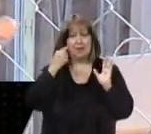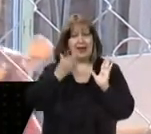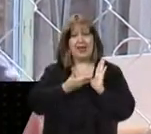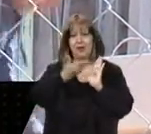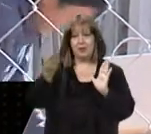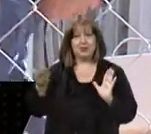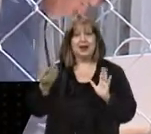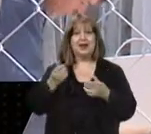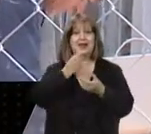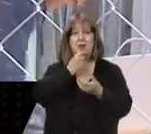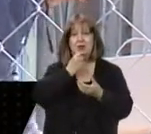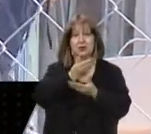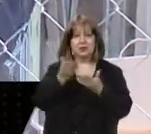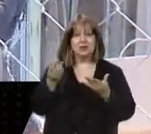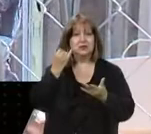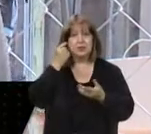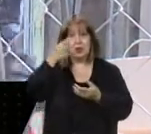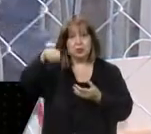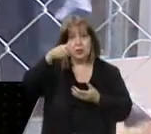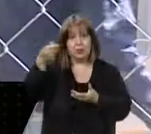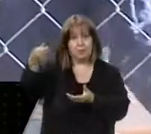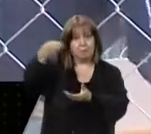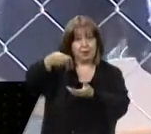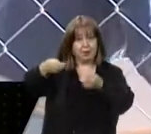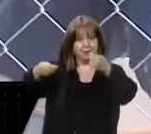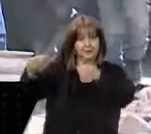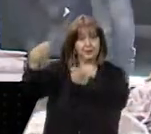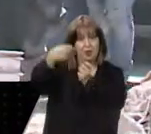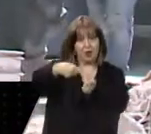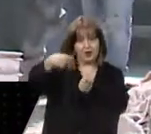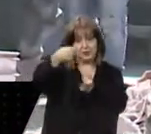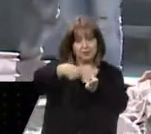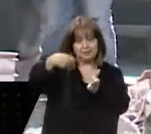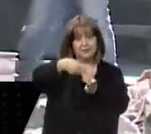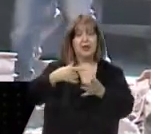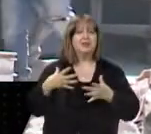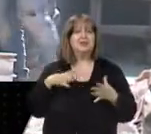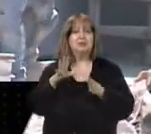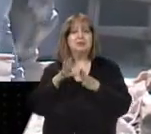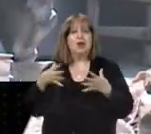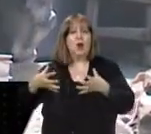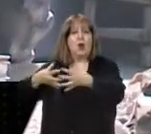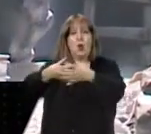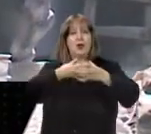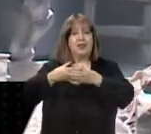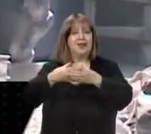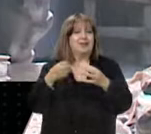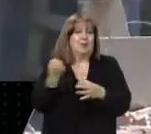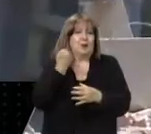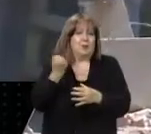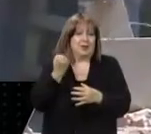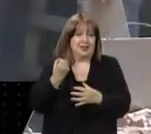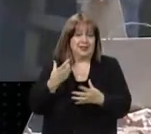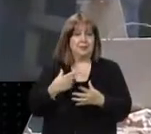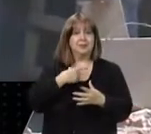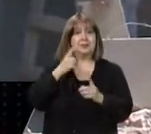nuestra audiencia de Mendoza que aportó cada centavo para que esto sea posible. La unión hace la fuerza de cosas que no serían posibles sin el aporte estatal, en este